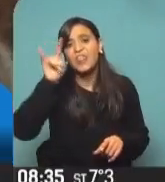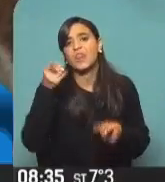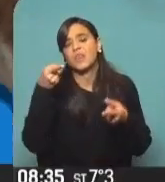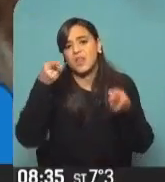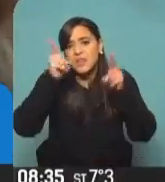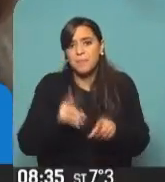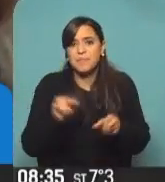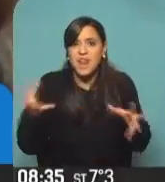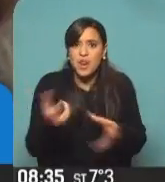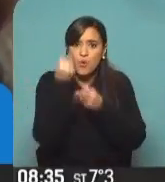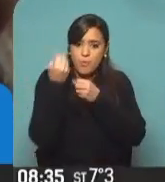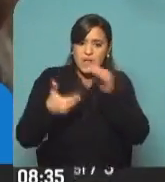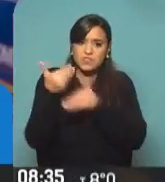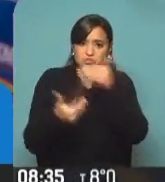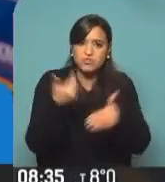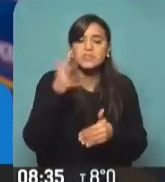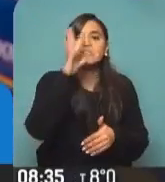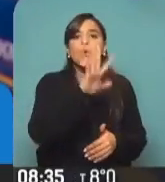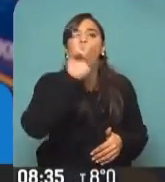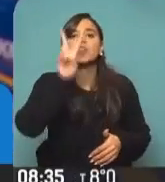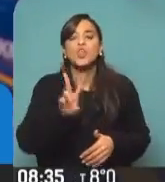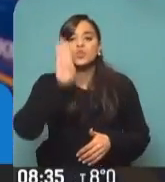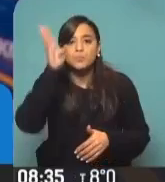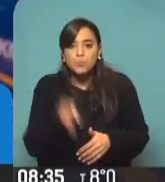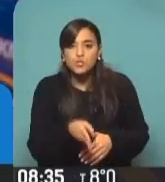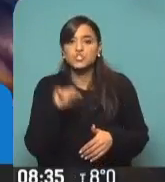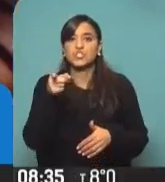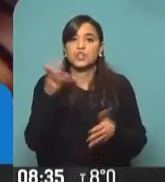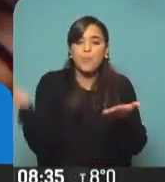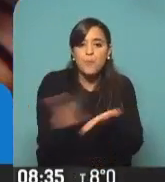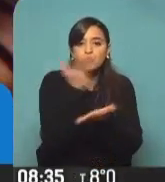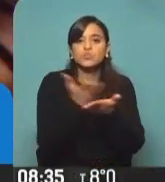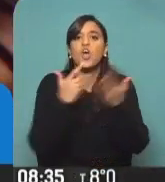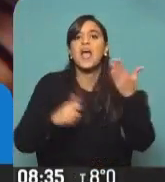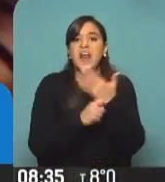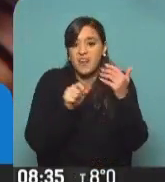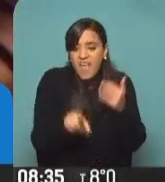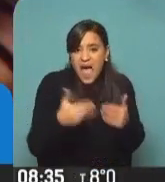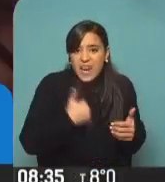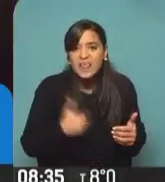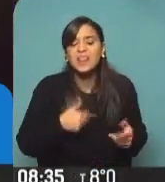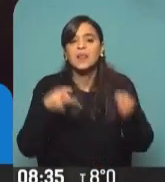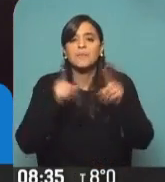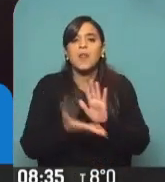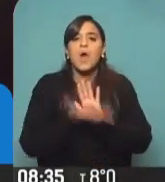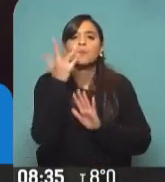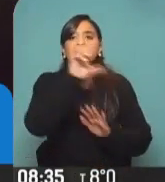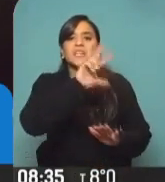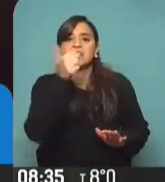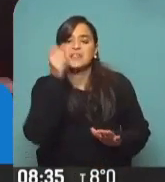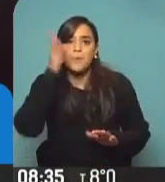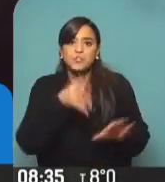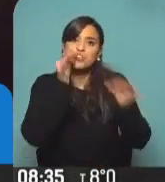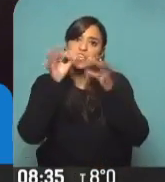buenos aires produce casi el 52 por ciento qué tiene que ver con la carne de la argentina hemos aumentado el 36 por ciento de las